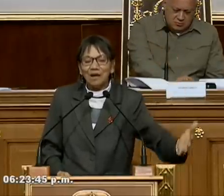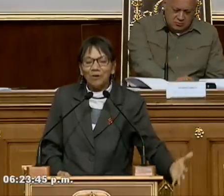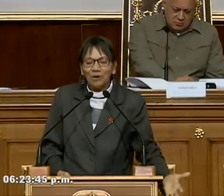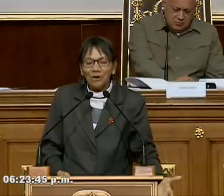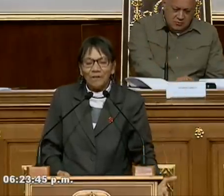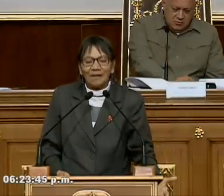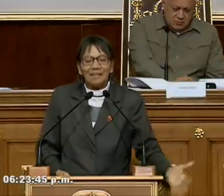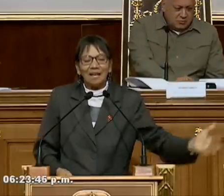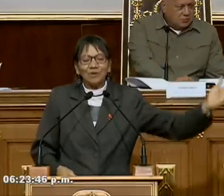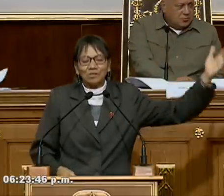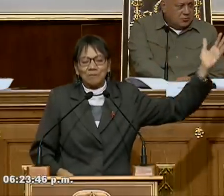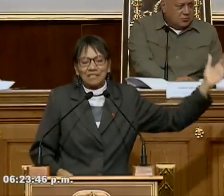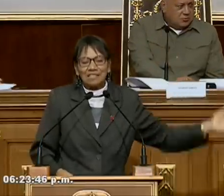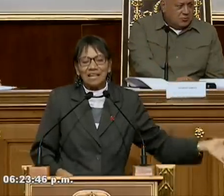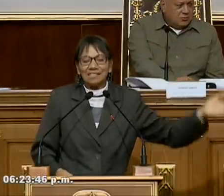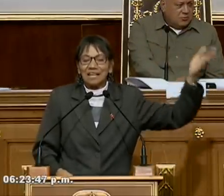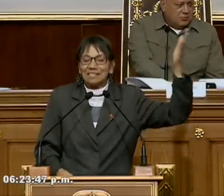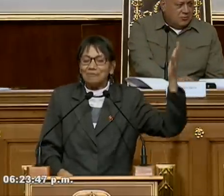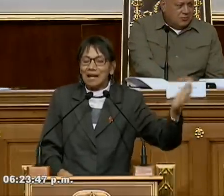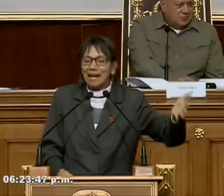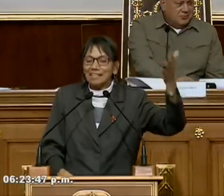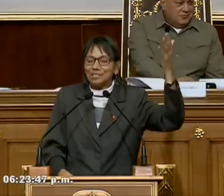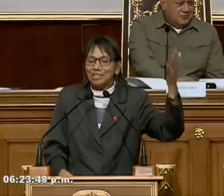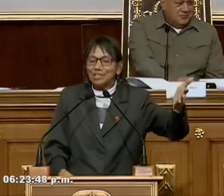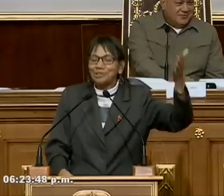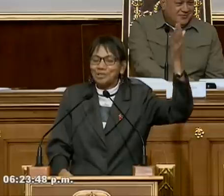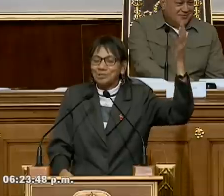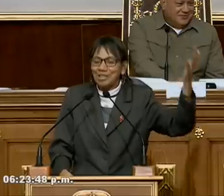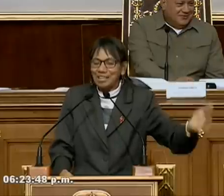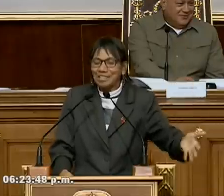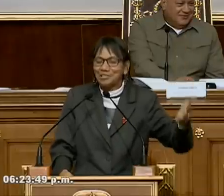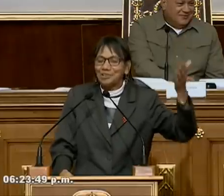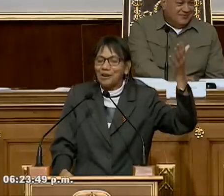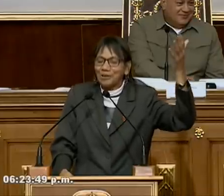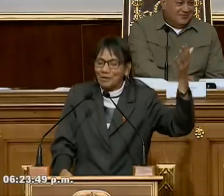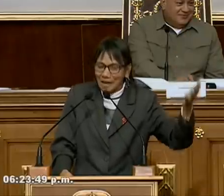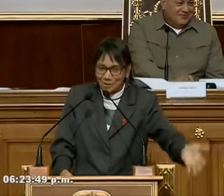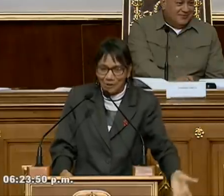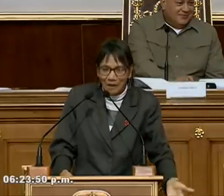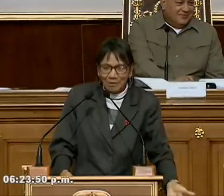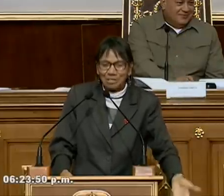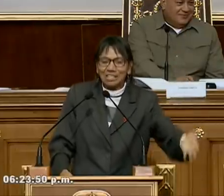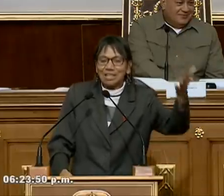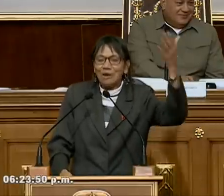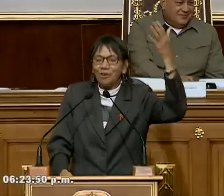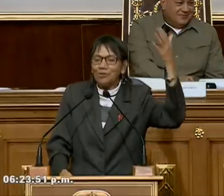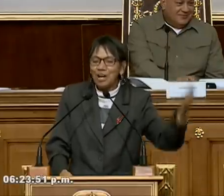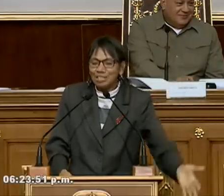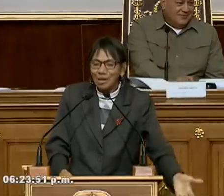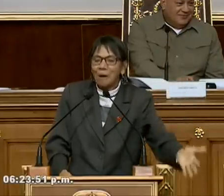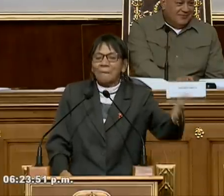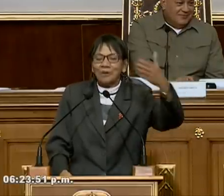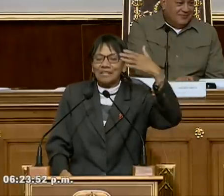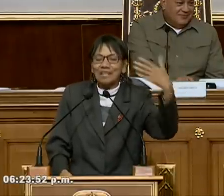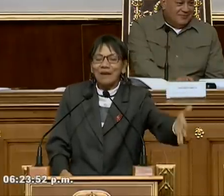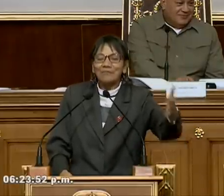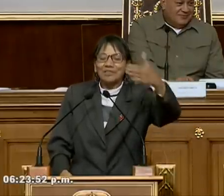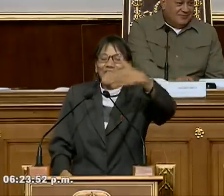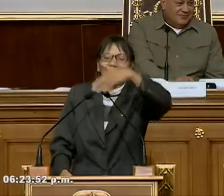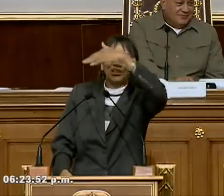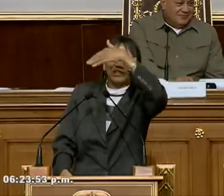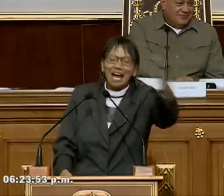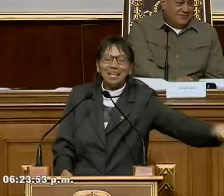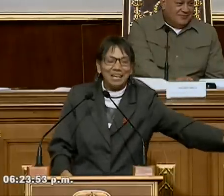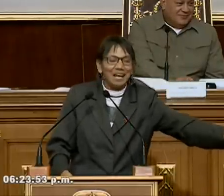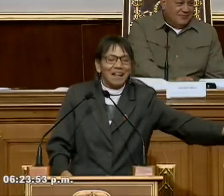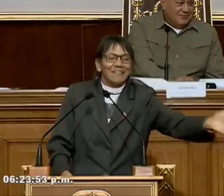Nicolás Maduro y a nuestro presidente de la Asamblea Nacional Constituyente, Diosdado Cabello. Nos sentimos orgullosos porque sabemos que